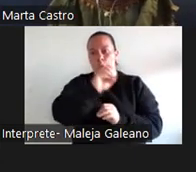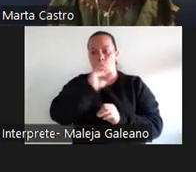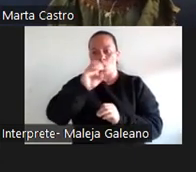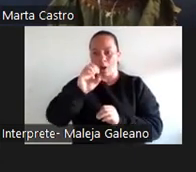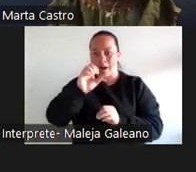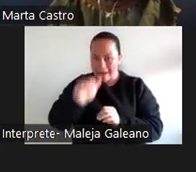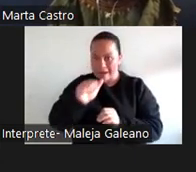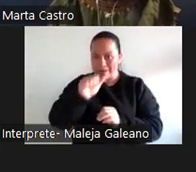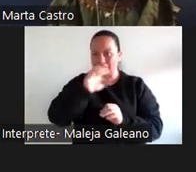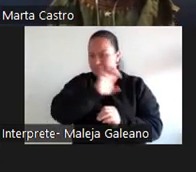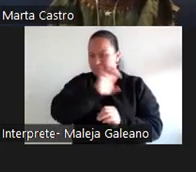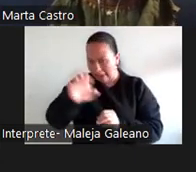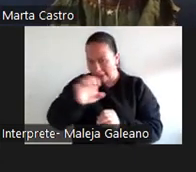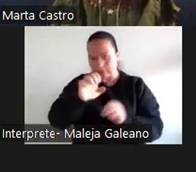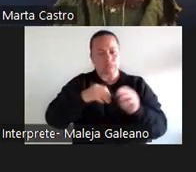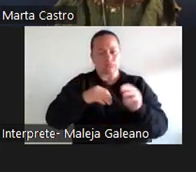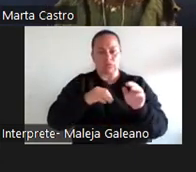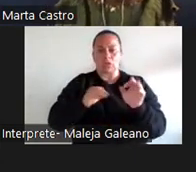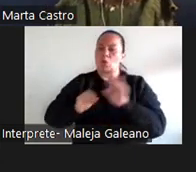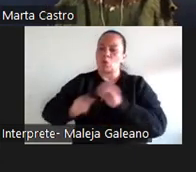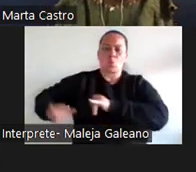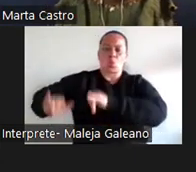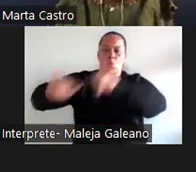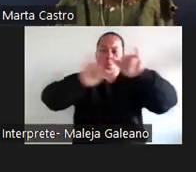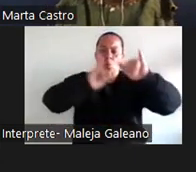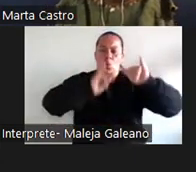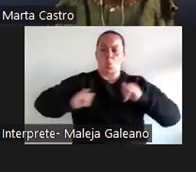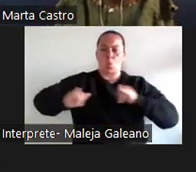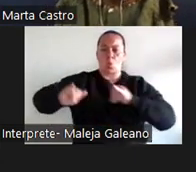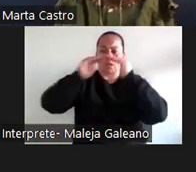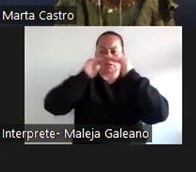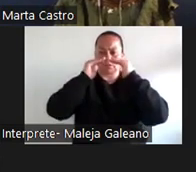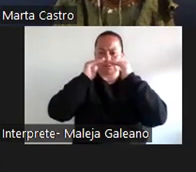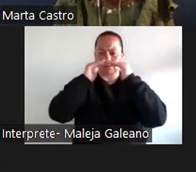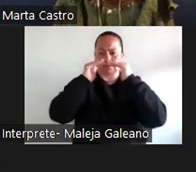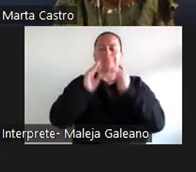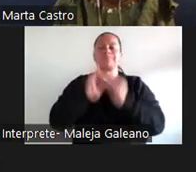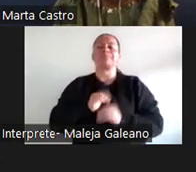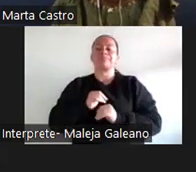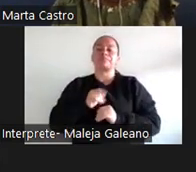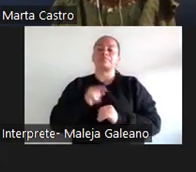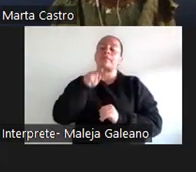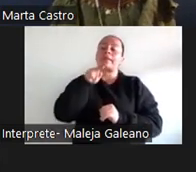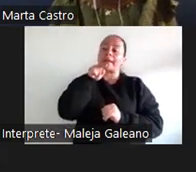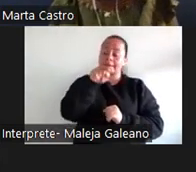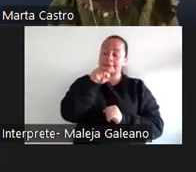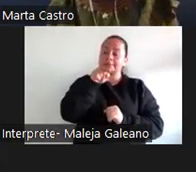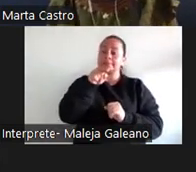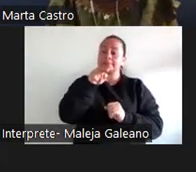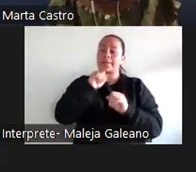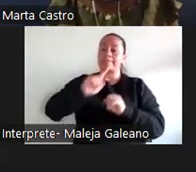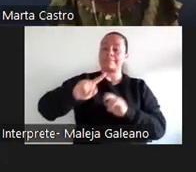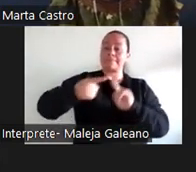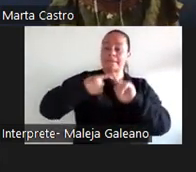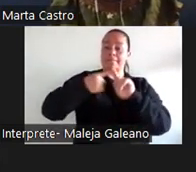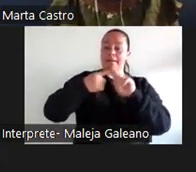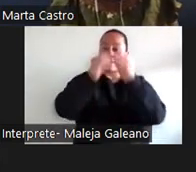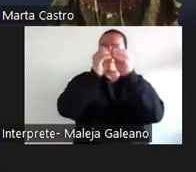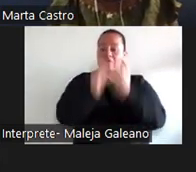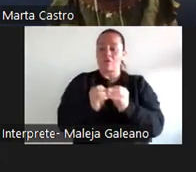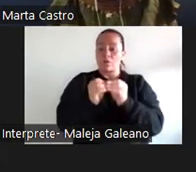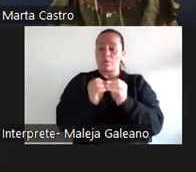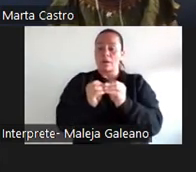a cuidar en condiciones dignas esta esta esta primera parte digamos a modo de